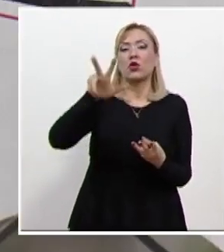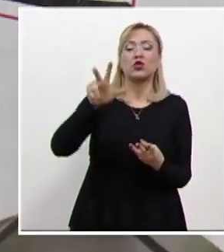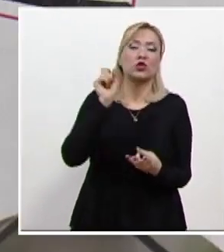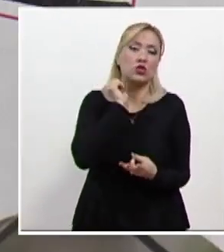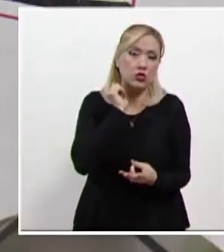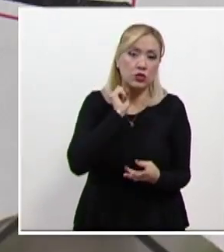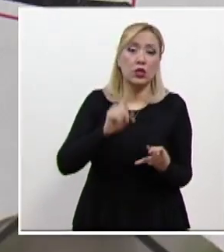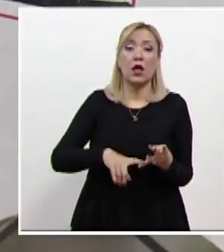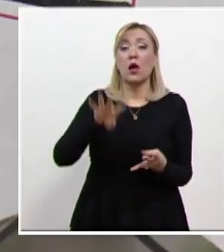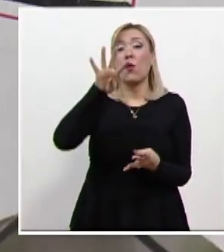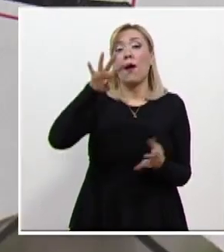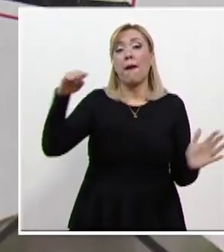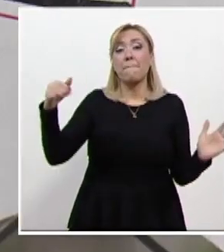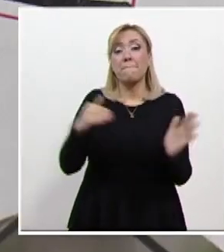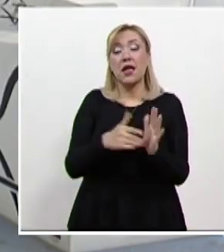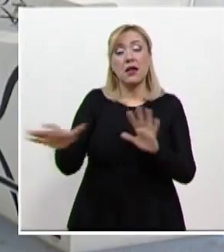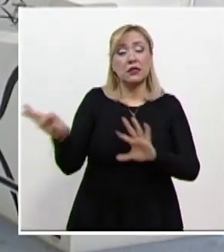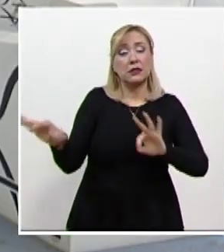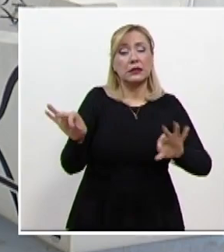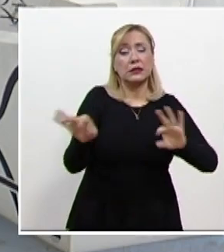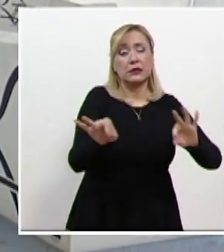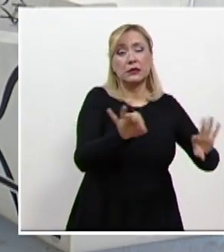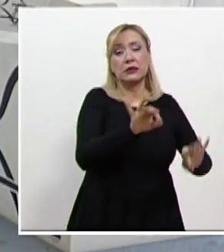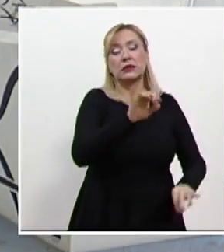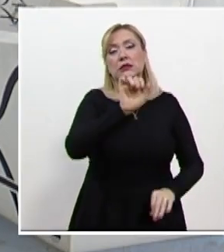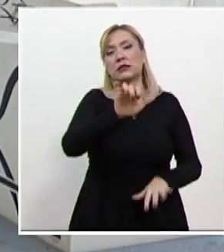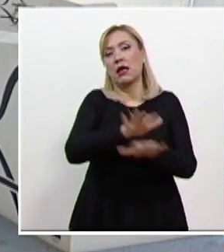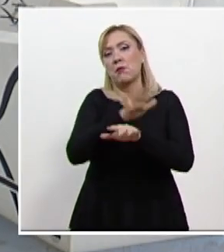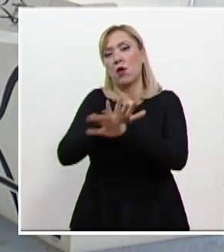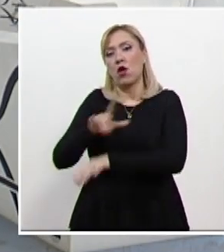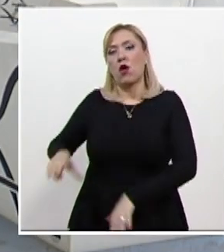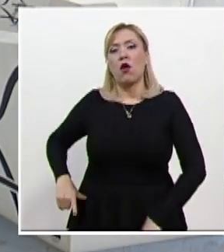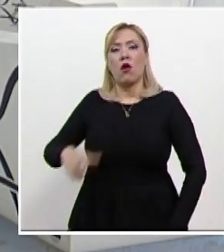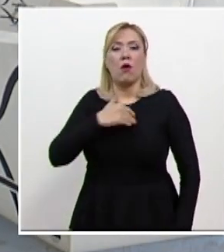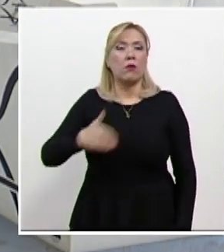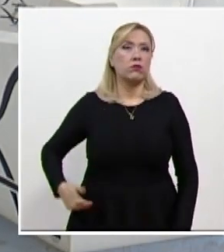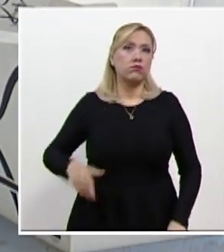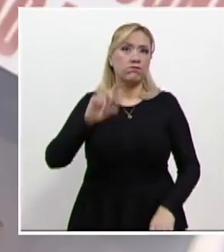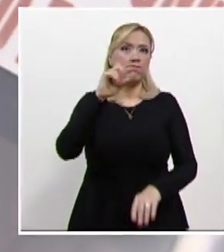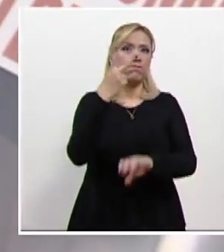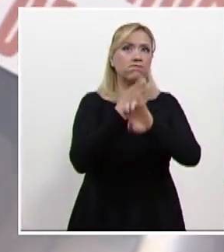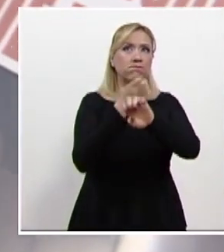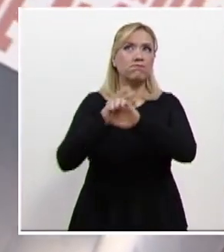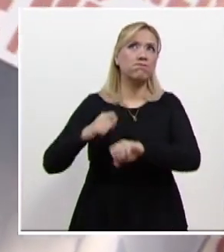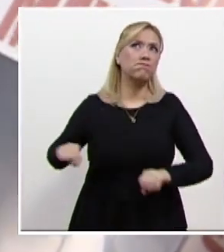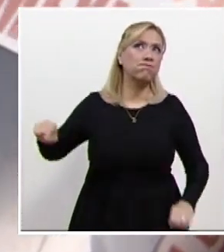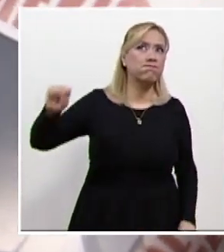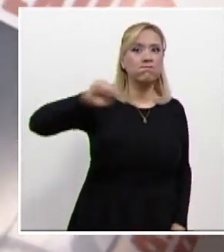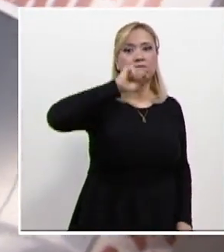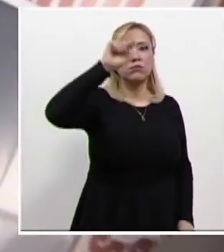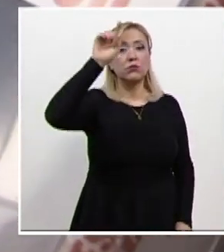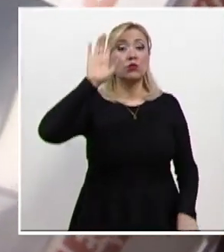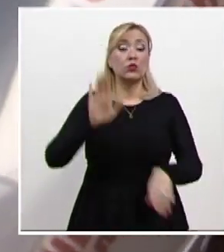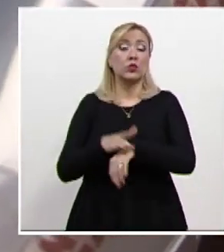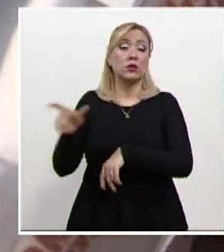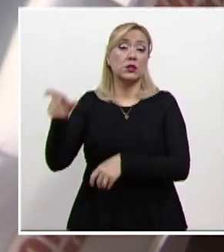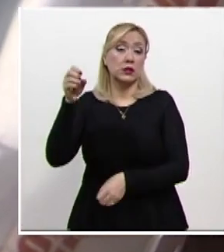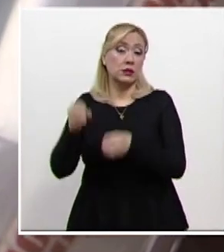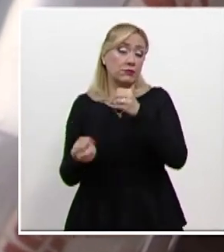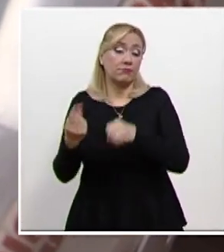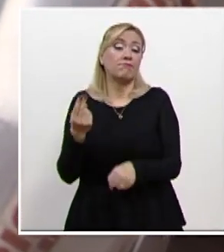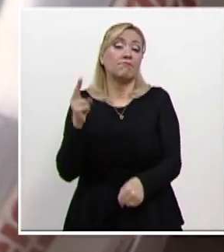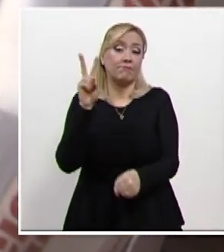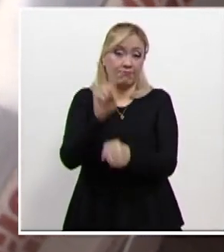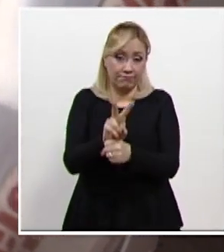elegirán más de 19,000 cargos de elección popular a nivel local. De ahí que el papel que juega el Tribunal Electoral como última instancia en